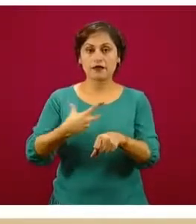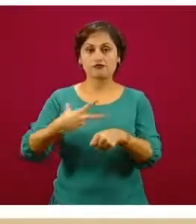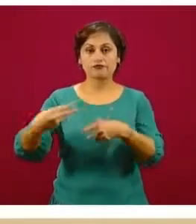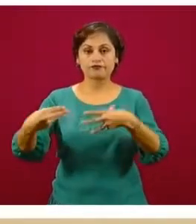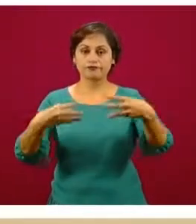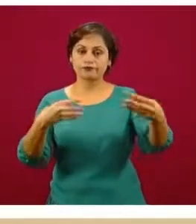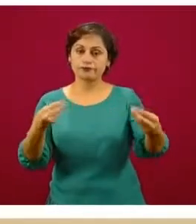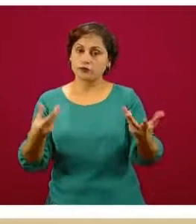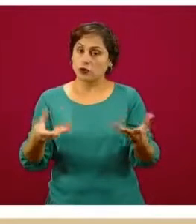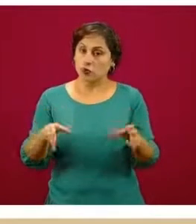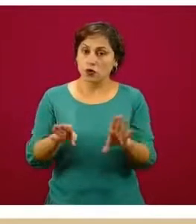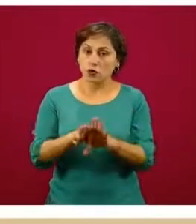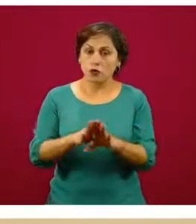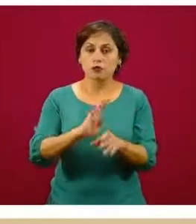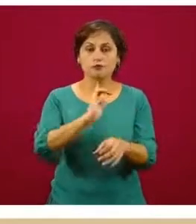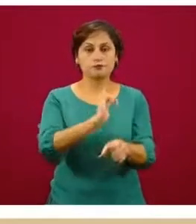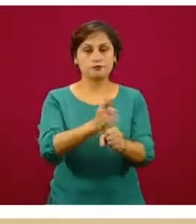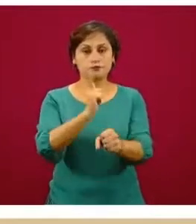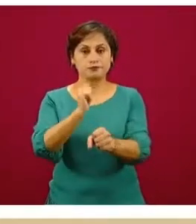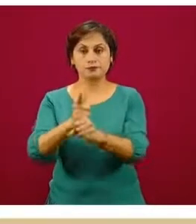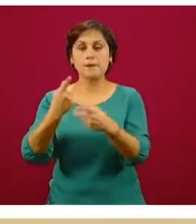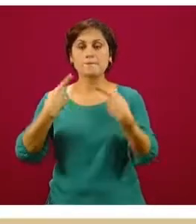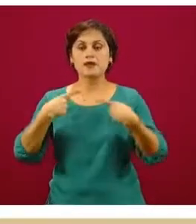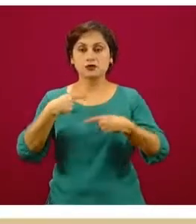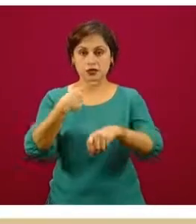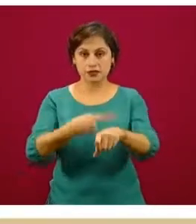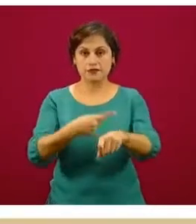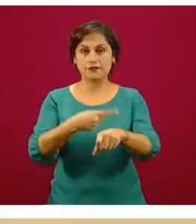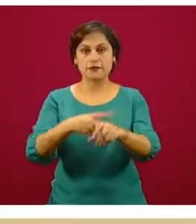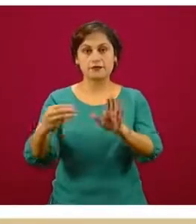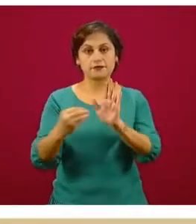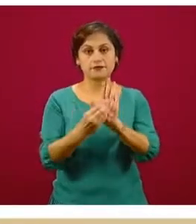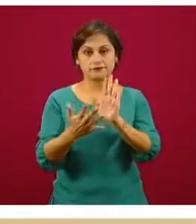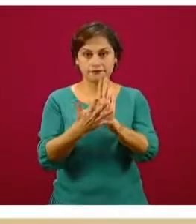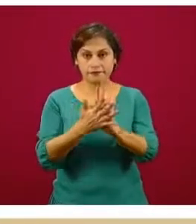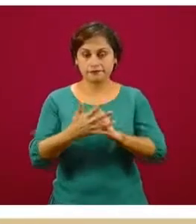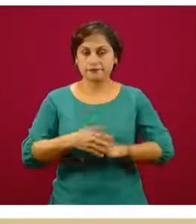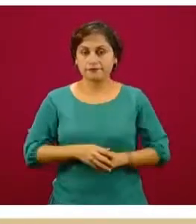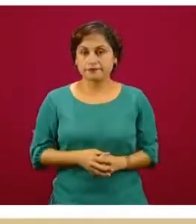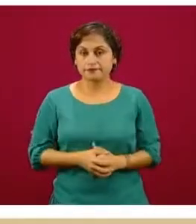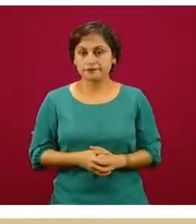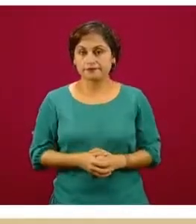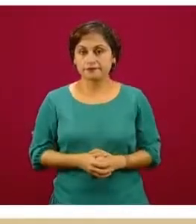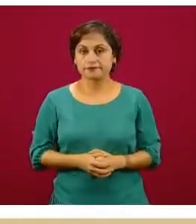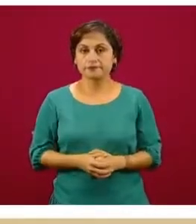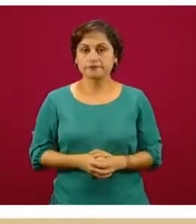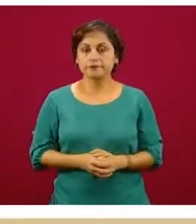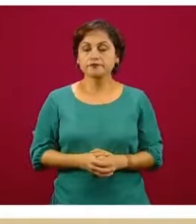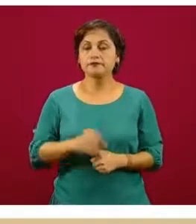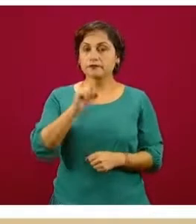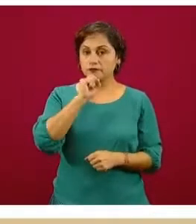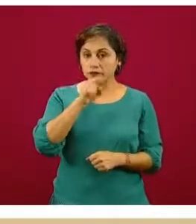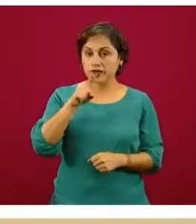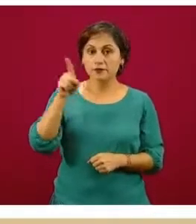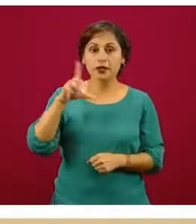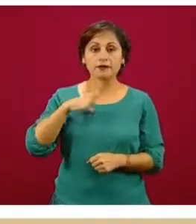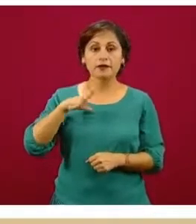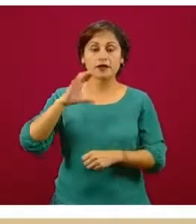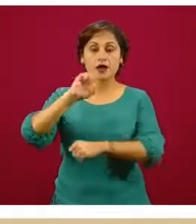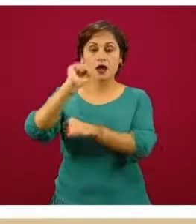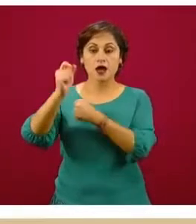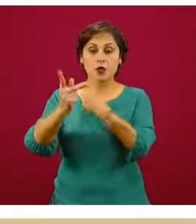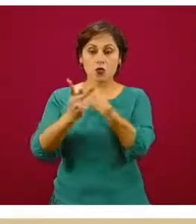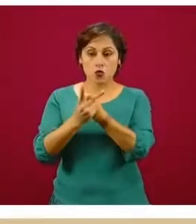los casos identificados, y tenemos a la región de Europa como una región